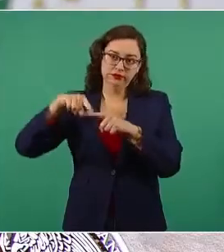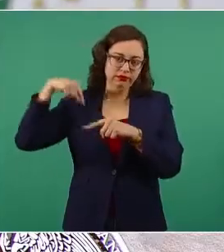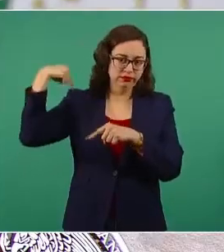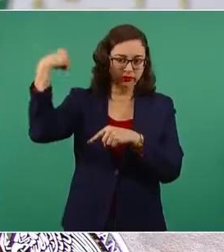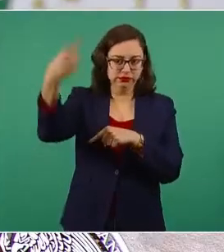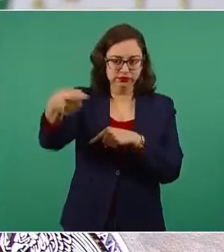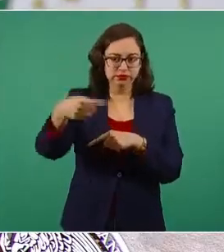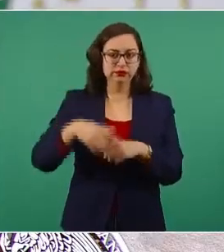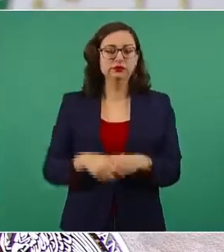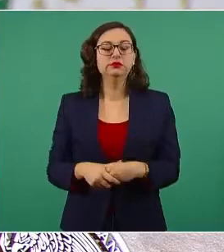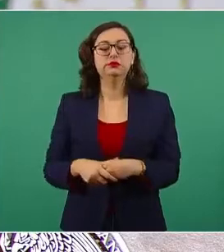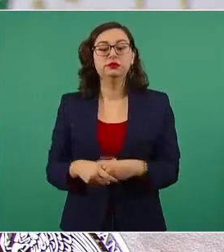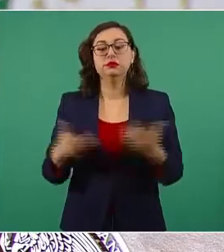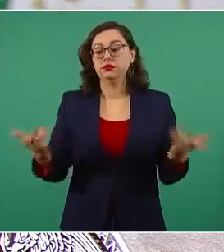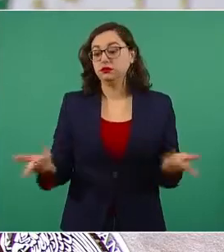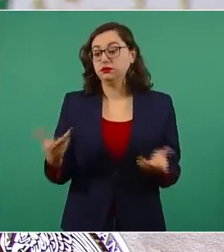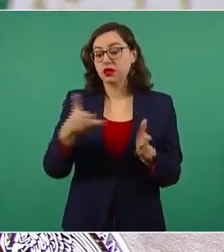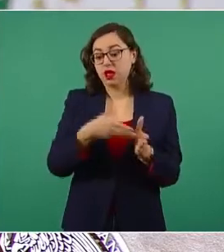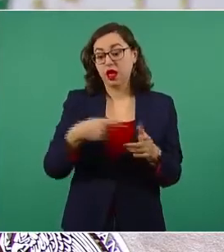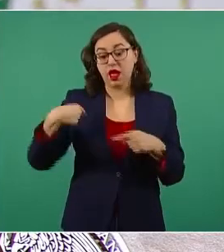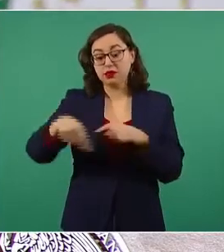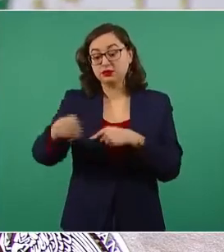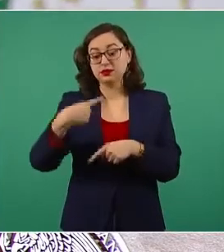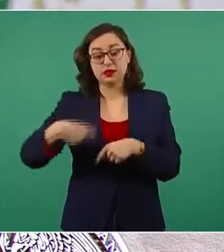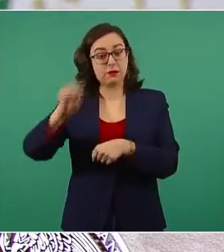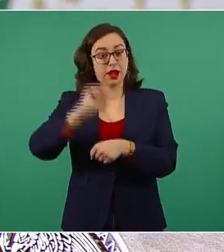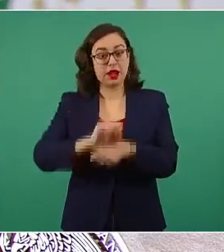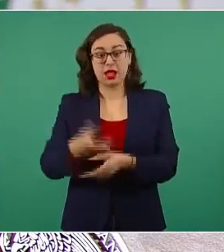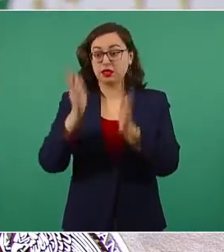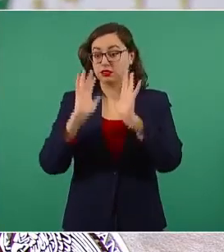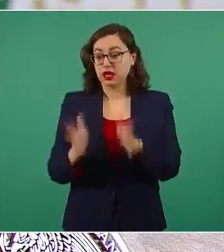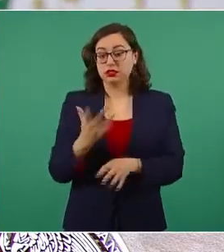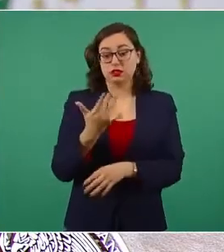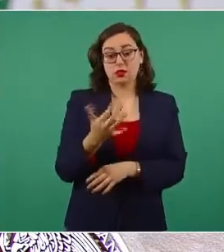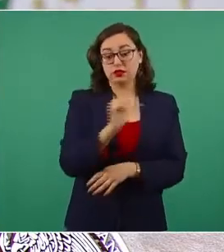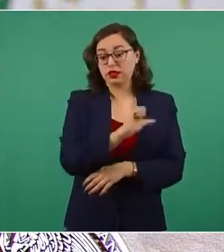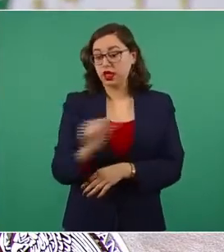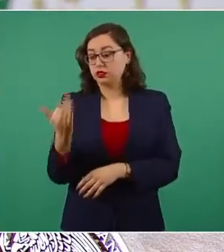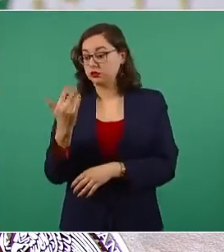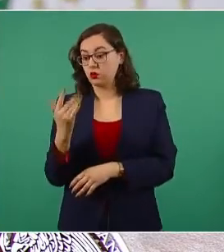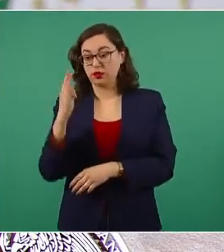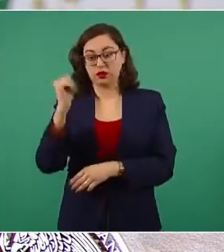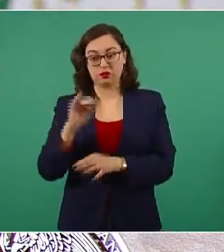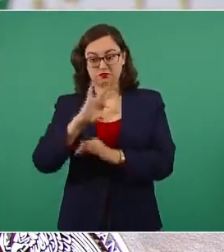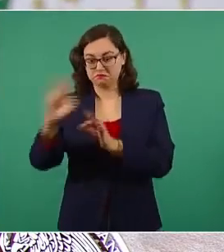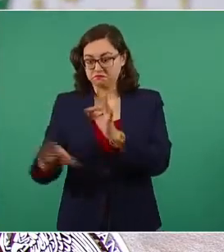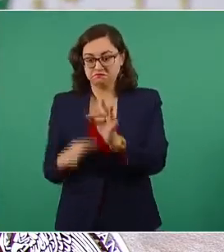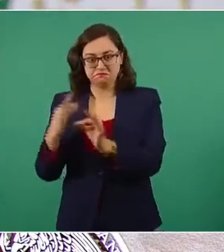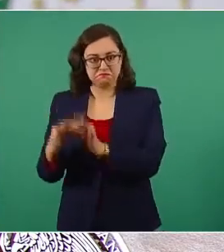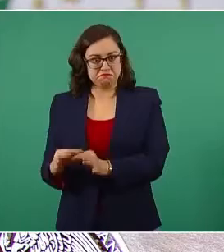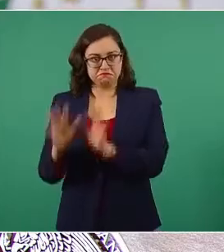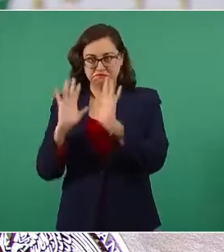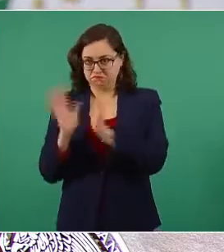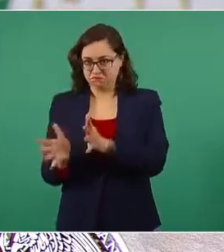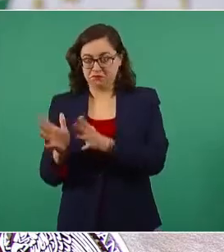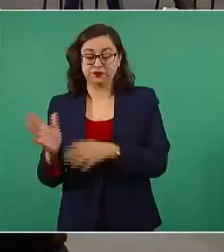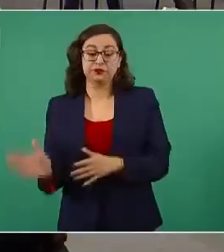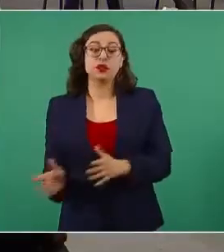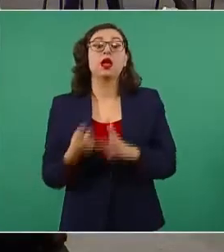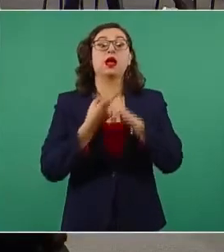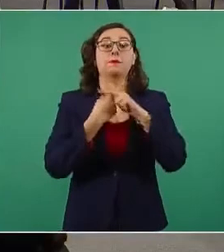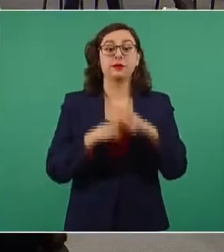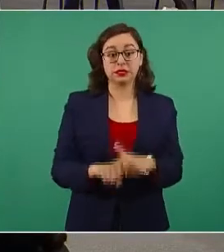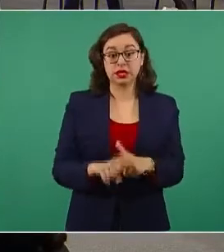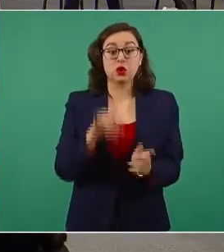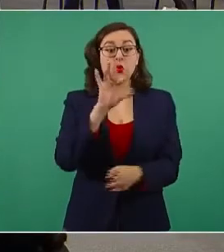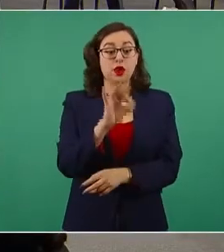semana terminamos 50 a 59 y ya esta misma semana abrimos 40 a 49 y